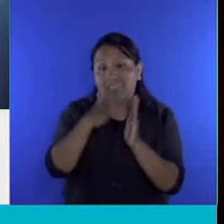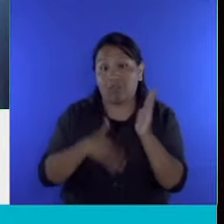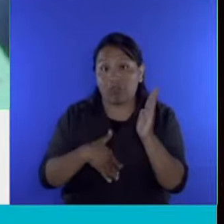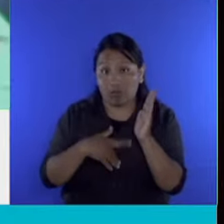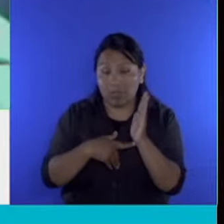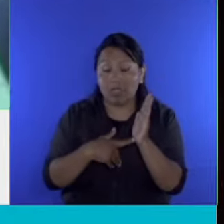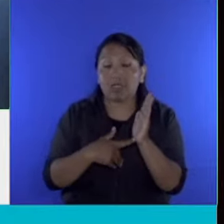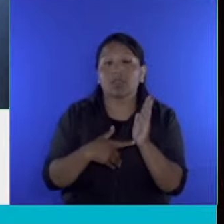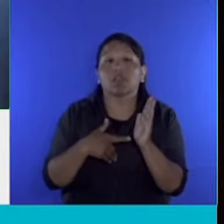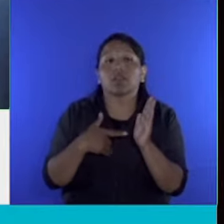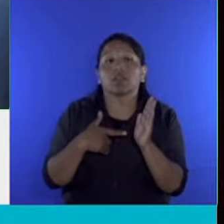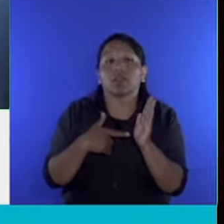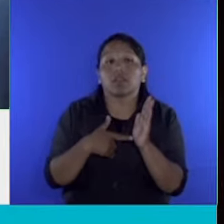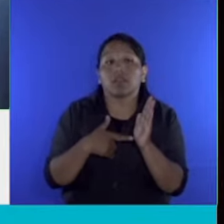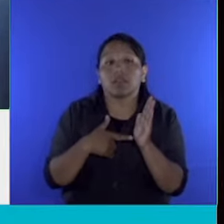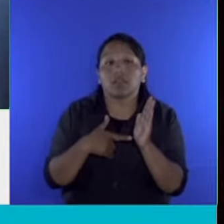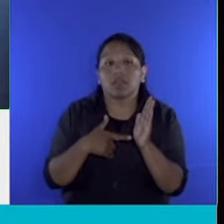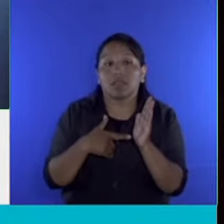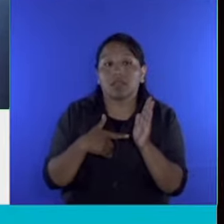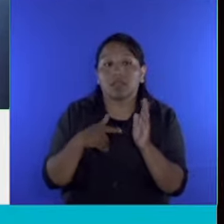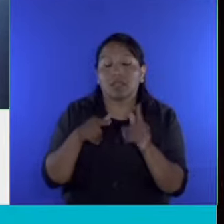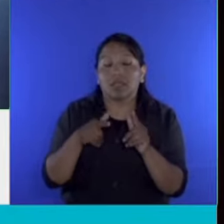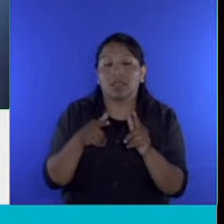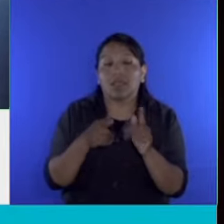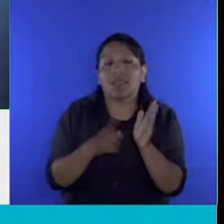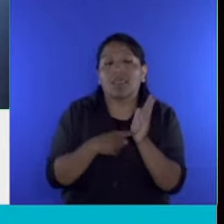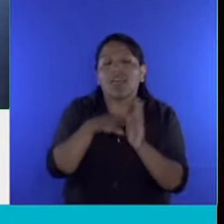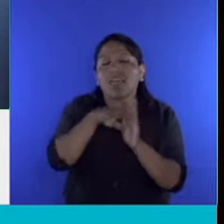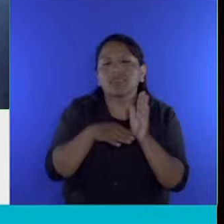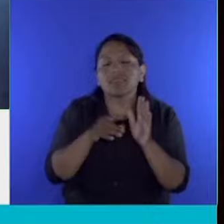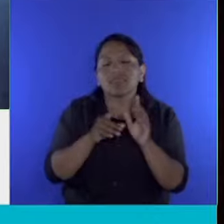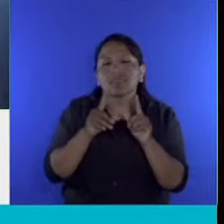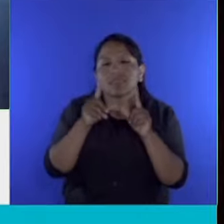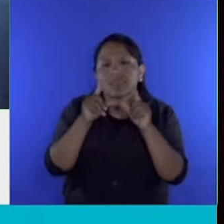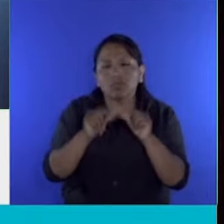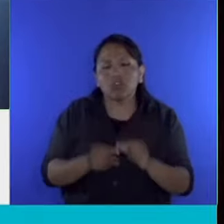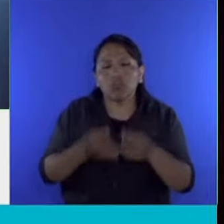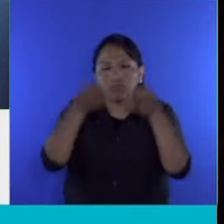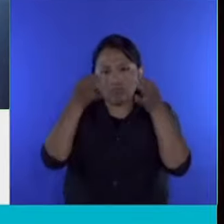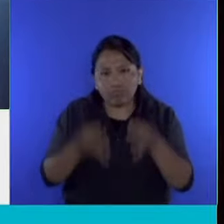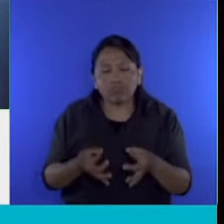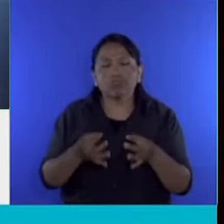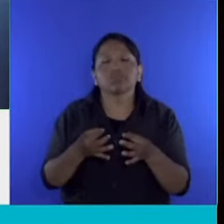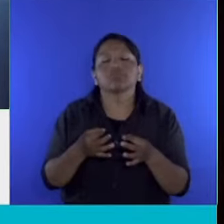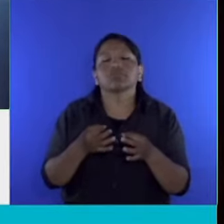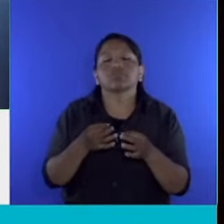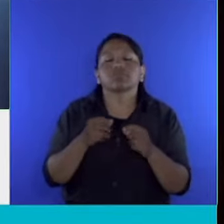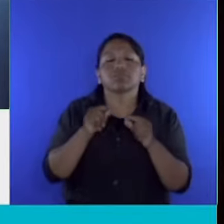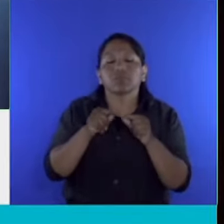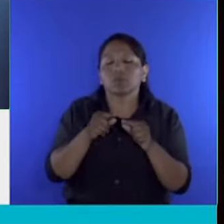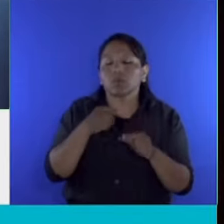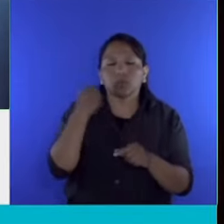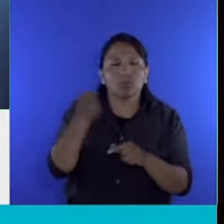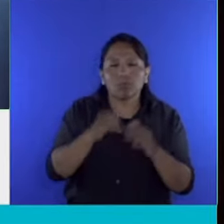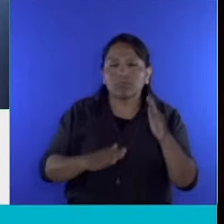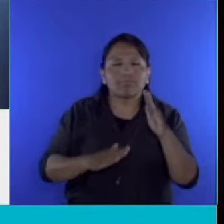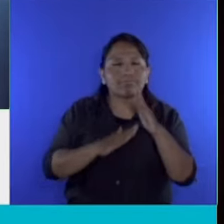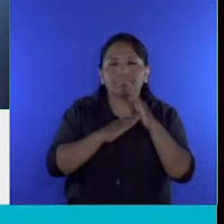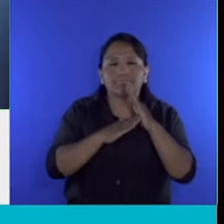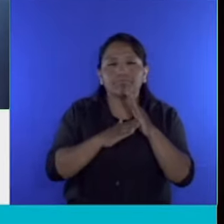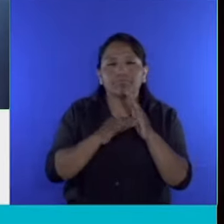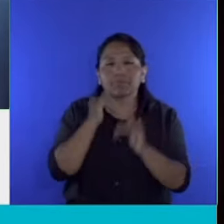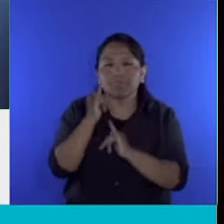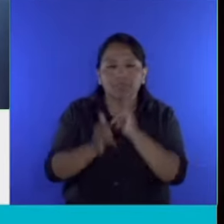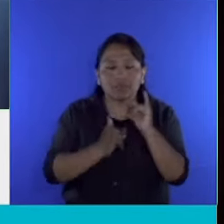Vid establece una serie de de datos con concetos uno de ellos un dato central y concreto de este